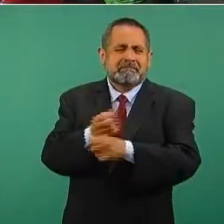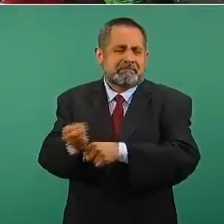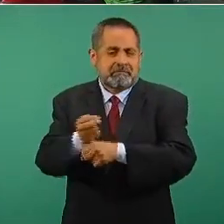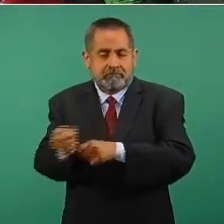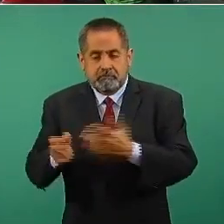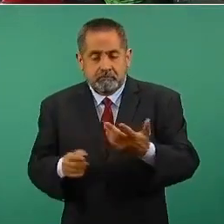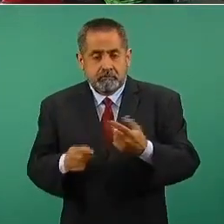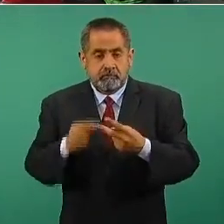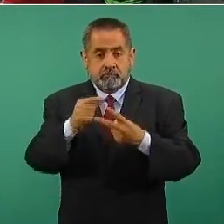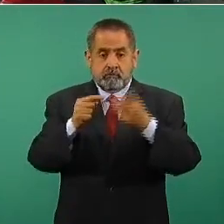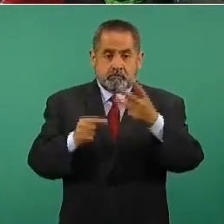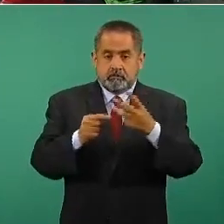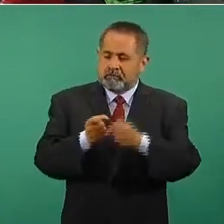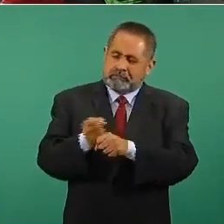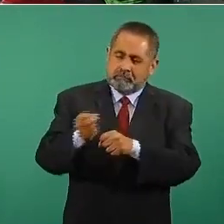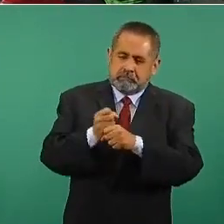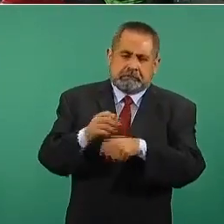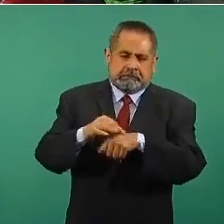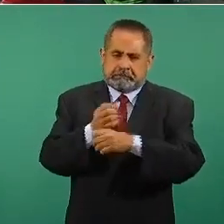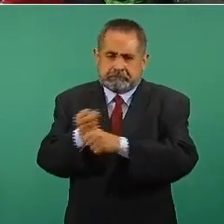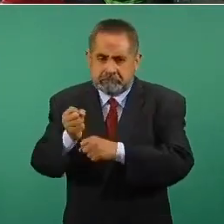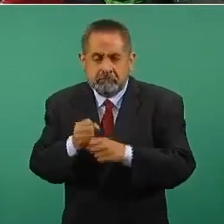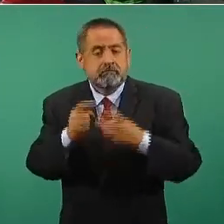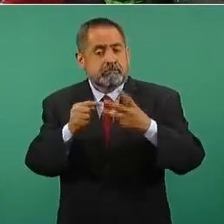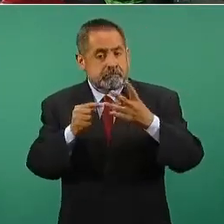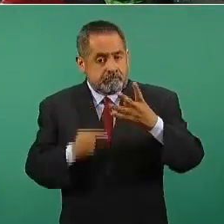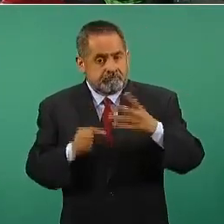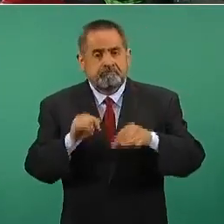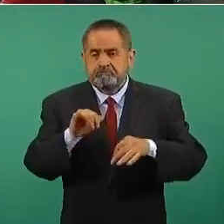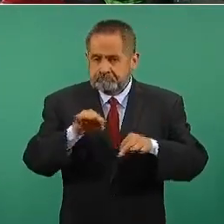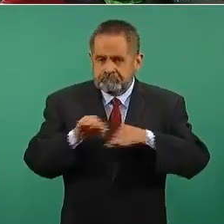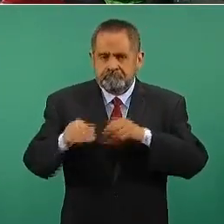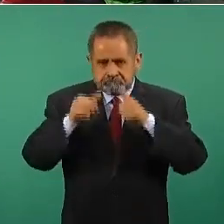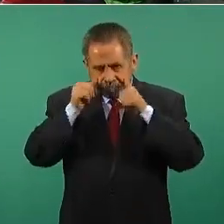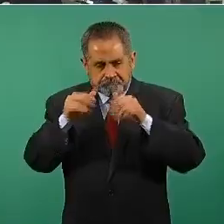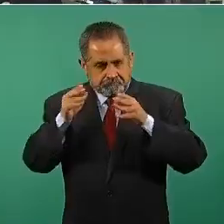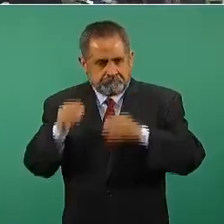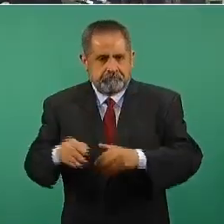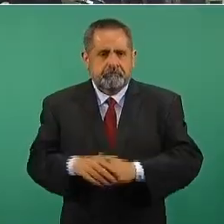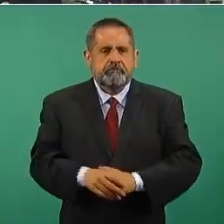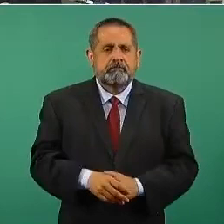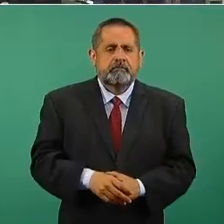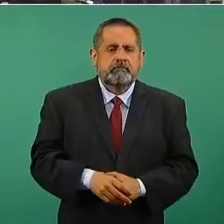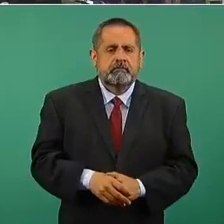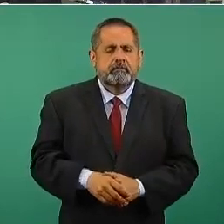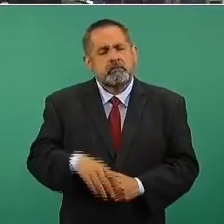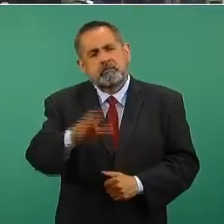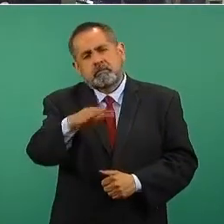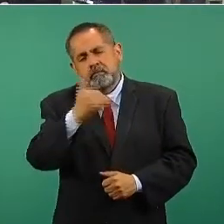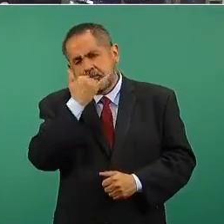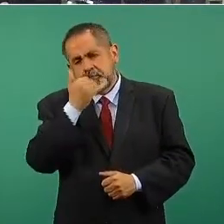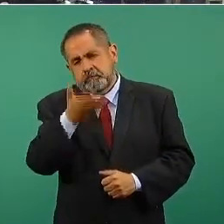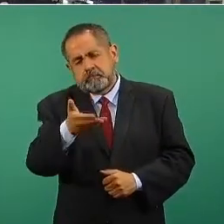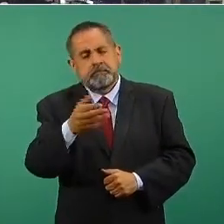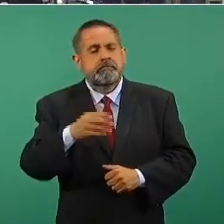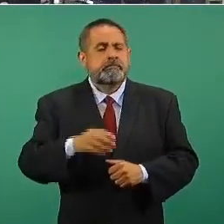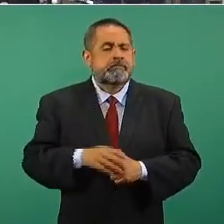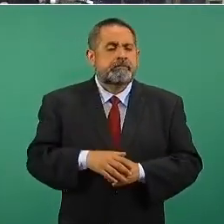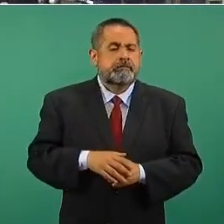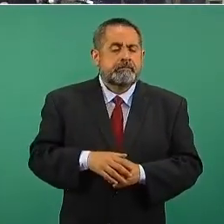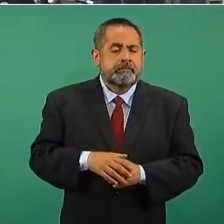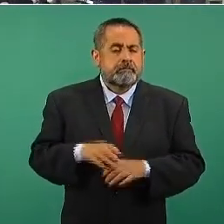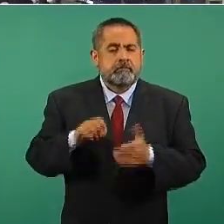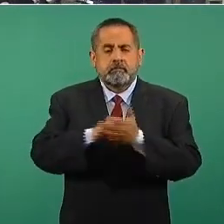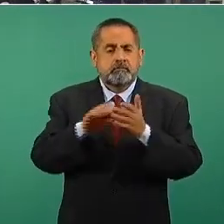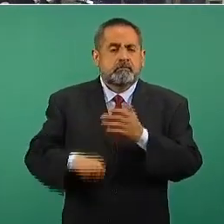que no necesariamente es violencia física. Sí estamos trabajando en eso. disculpe, puntualizando en este caso, es el